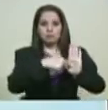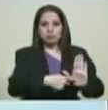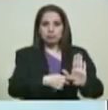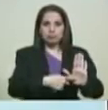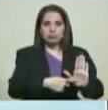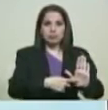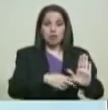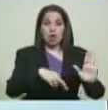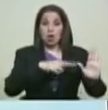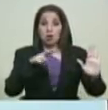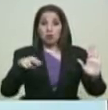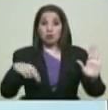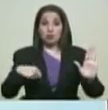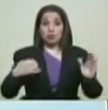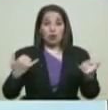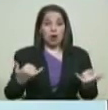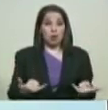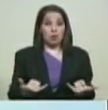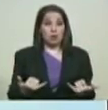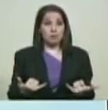Nosotros estamos siendo sometidos,